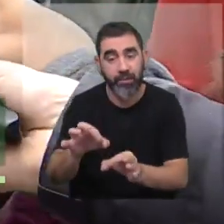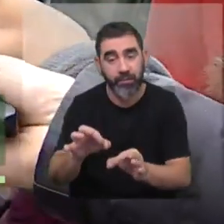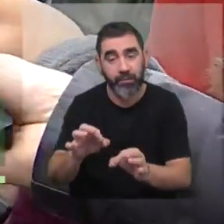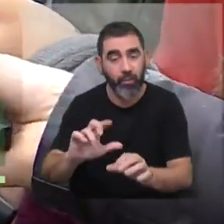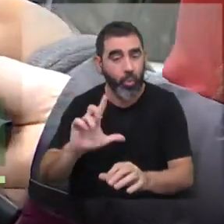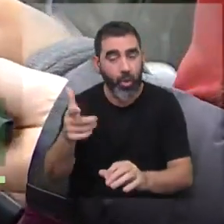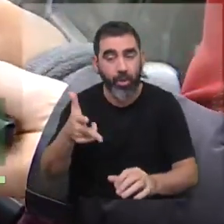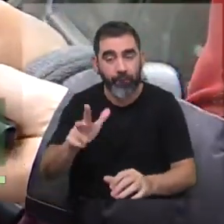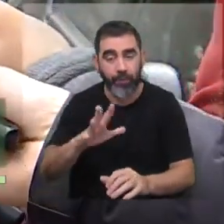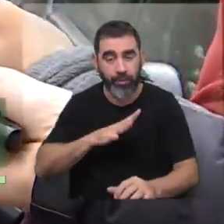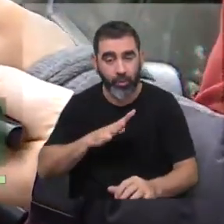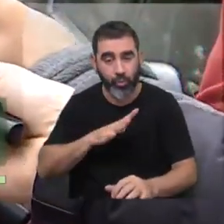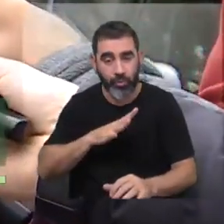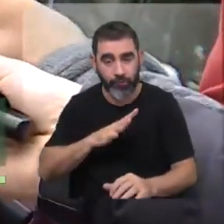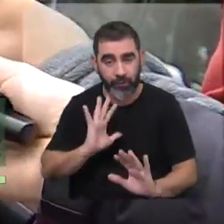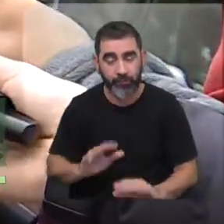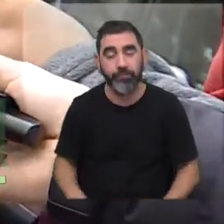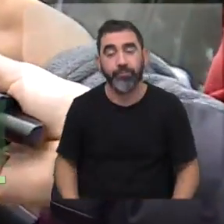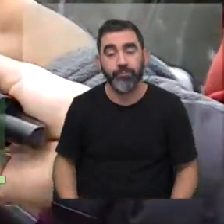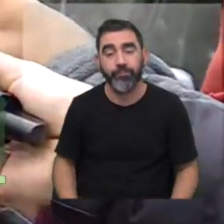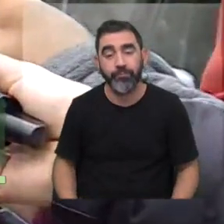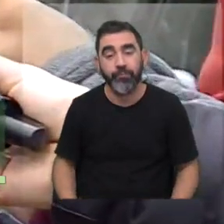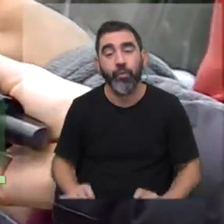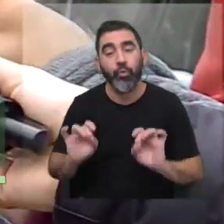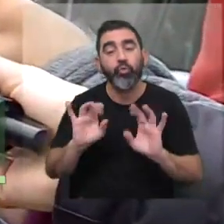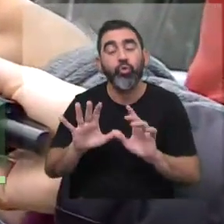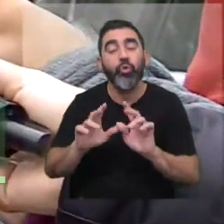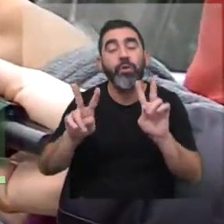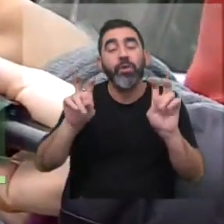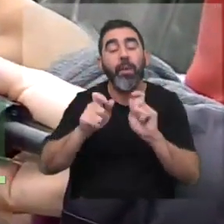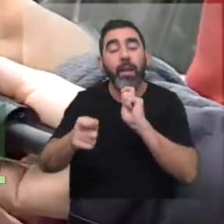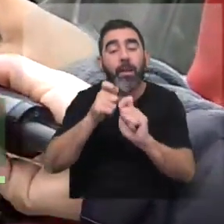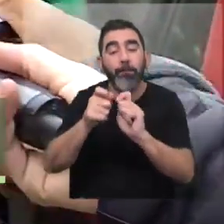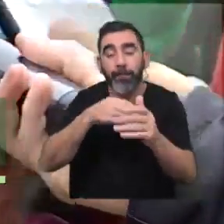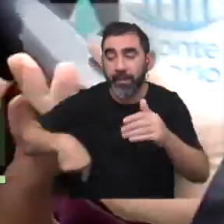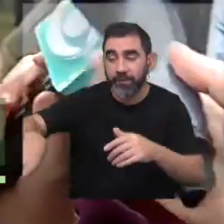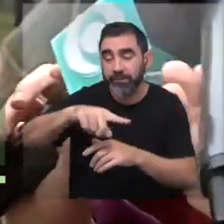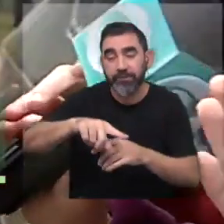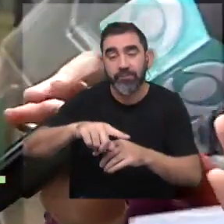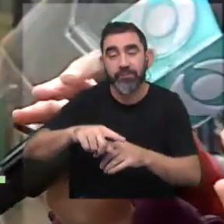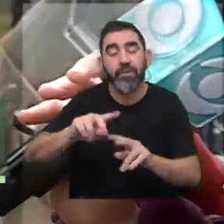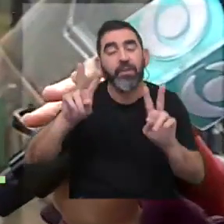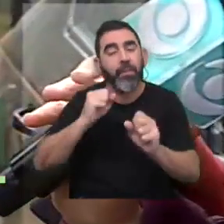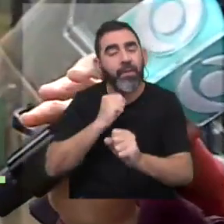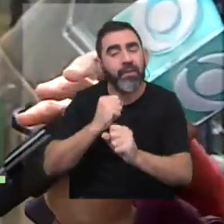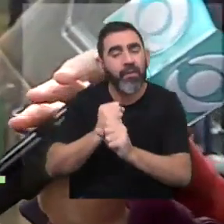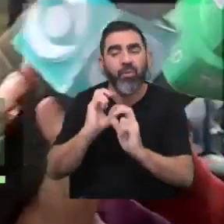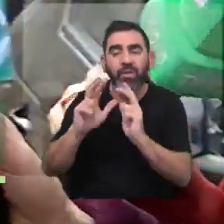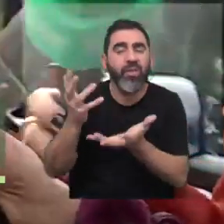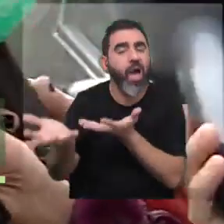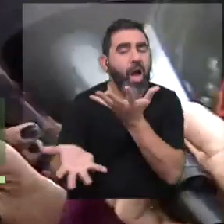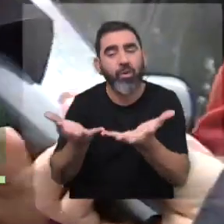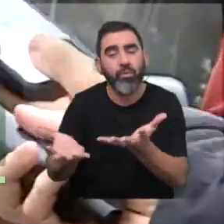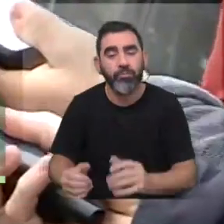establecido aún no lo que establecimos es la avenida de la entrada de ustedes sobre requerimentos de trabajo hubo algo que se mencionara